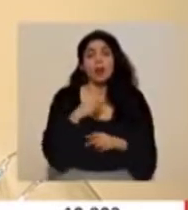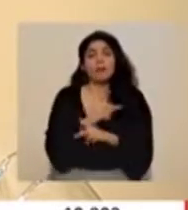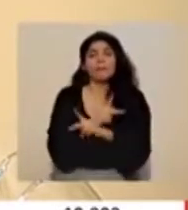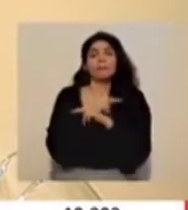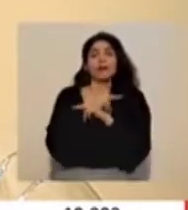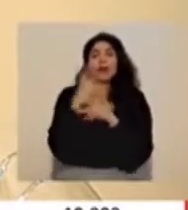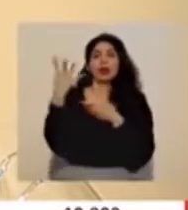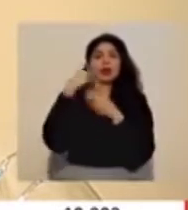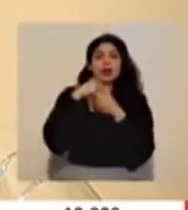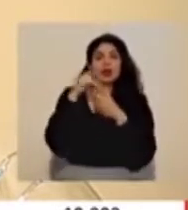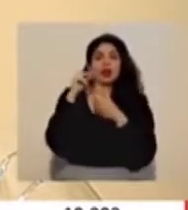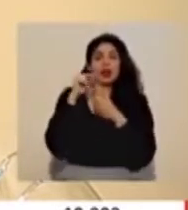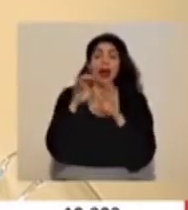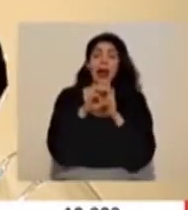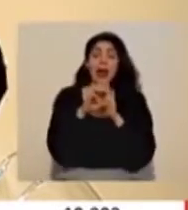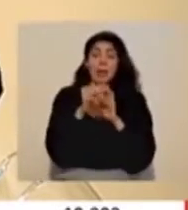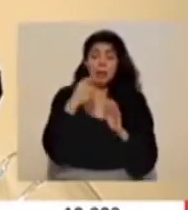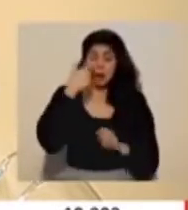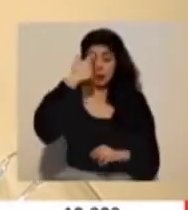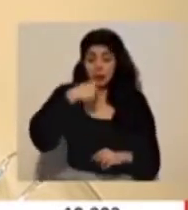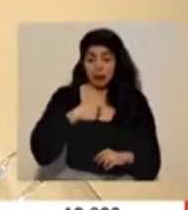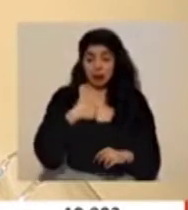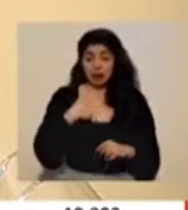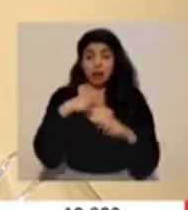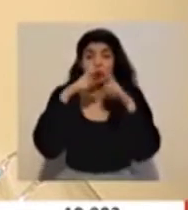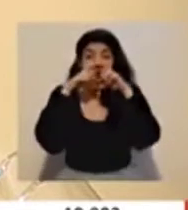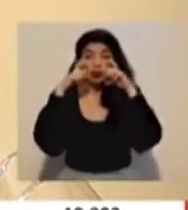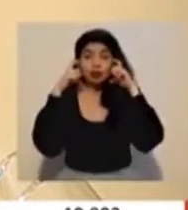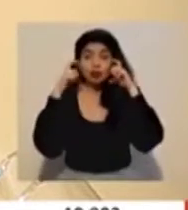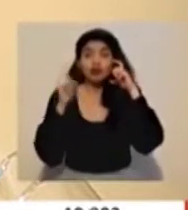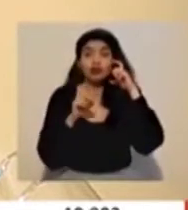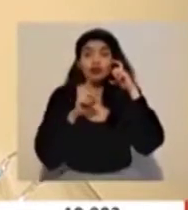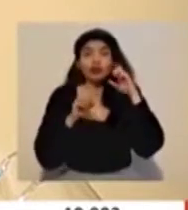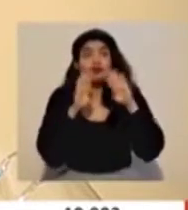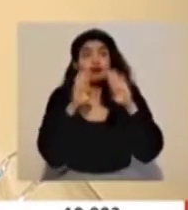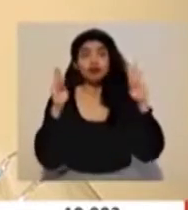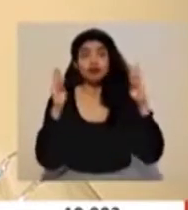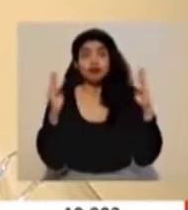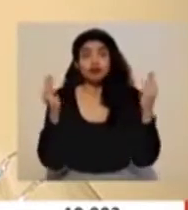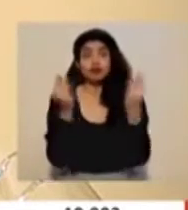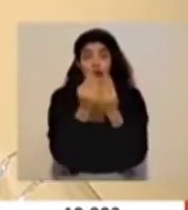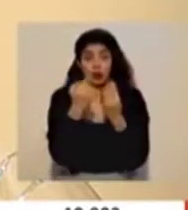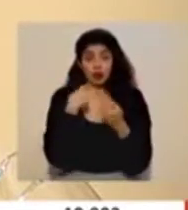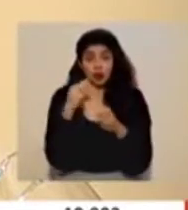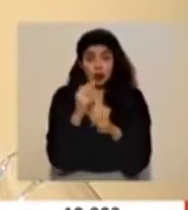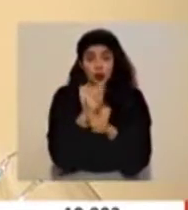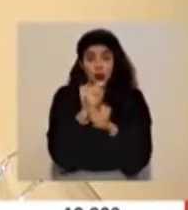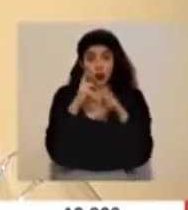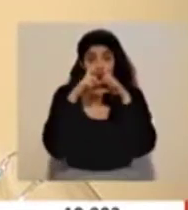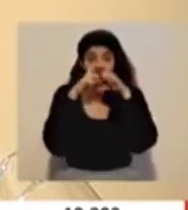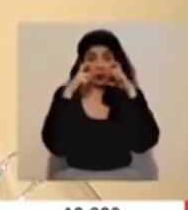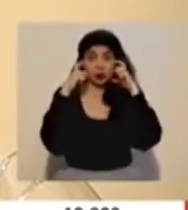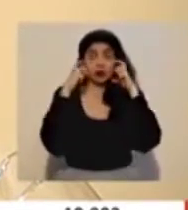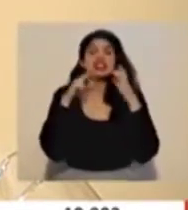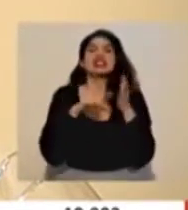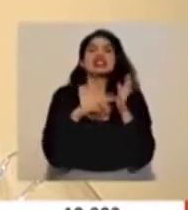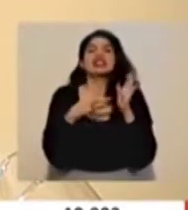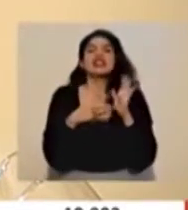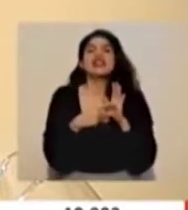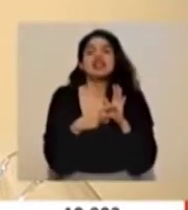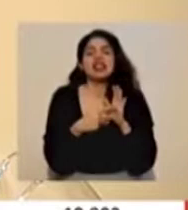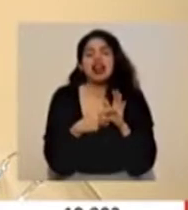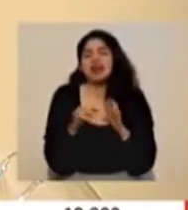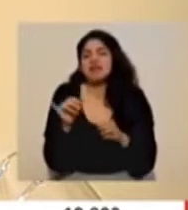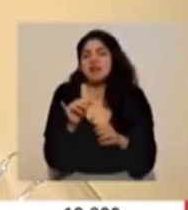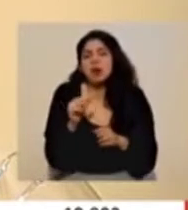el ingreso, pero al exterior, o las personas que están en ese recinto, el que esté usando una mascarilla como esta prácticamente es como casi